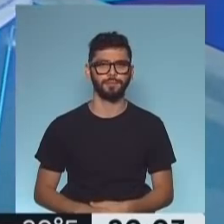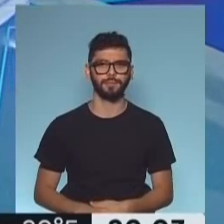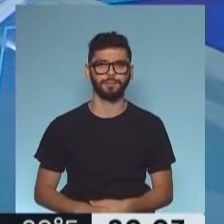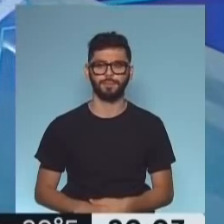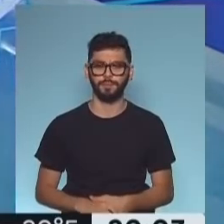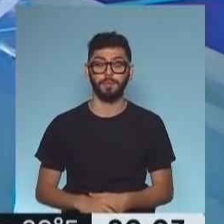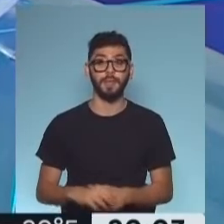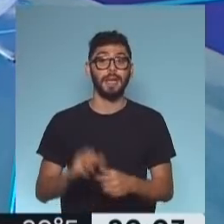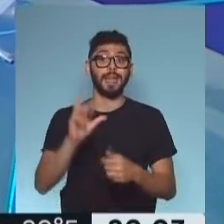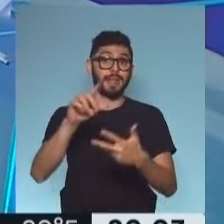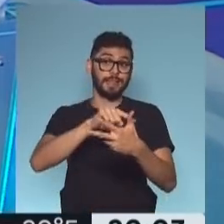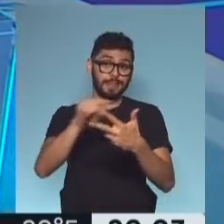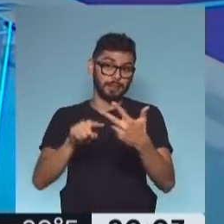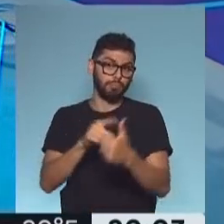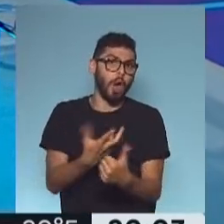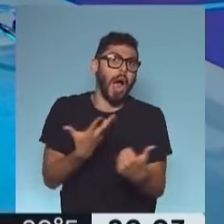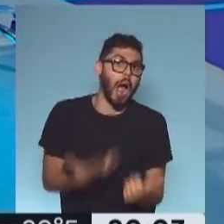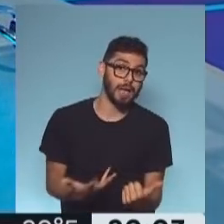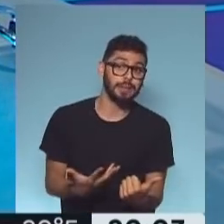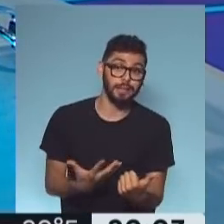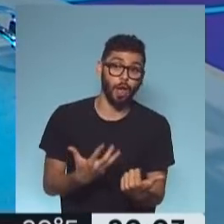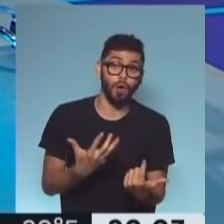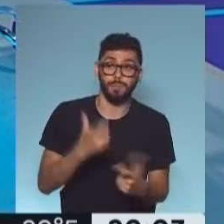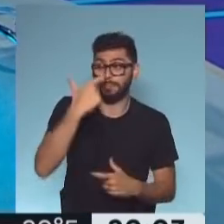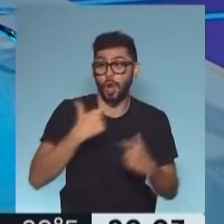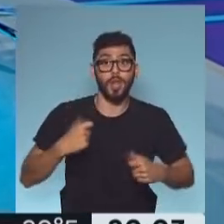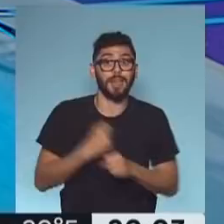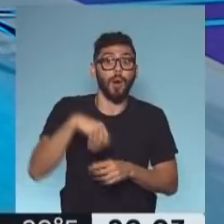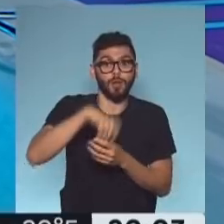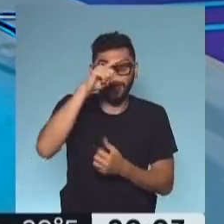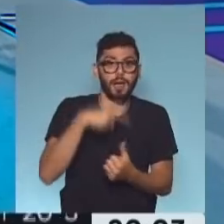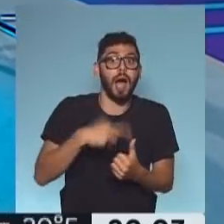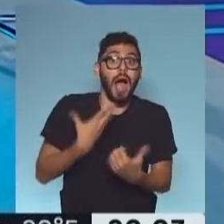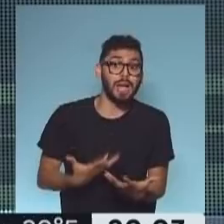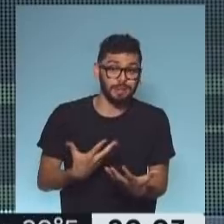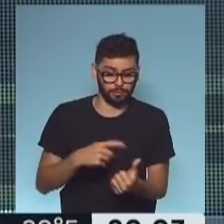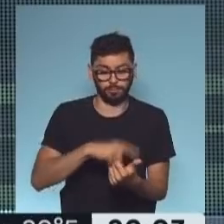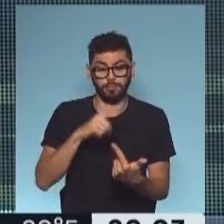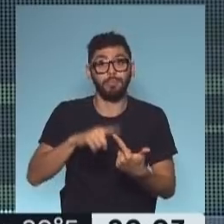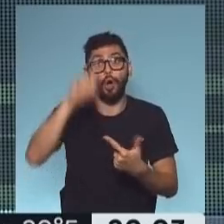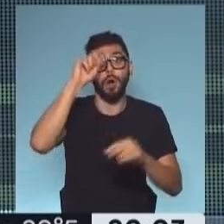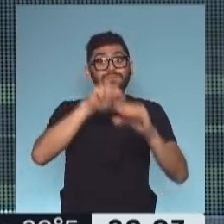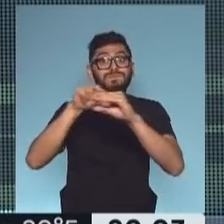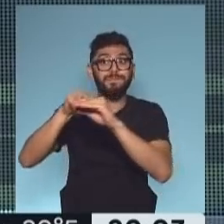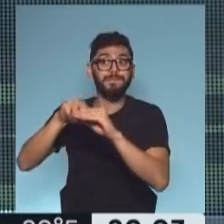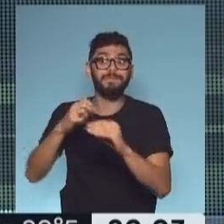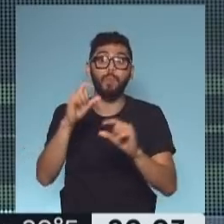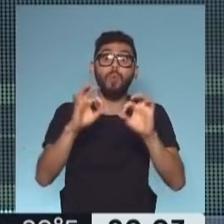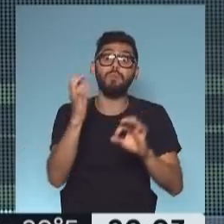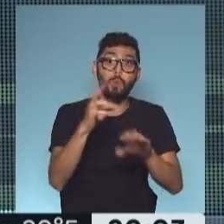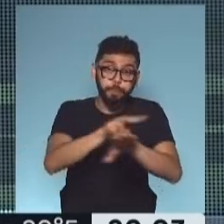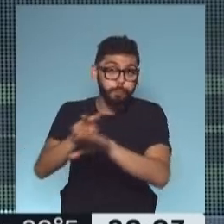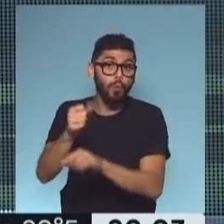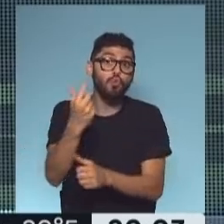Tres factores fundamentales: el cansancio, el agotamiento del recurso humano, la situación del recurso humano, la ocupación de las camas y los números de los